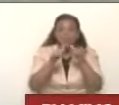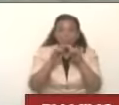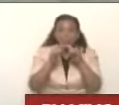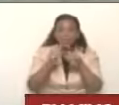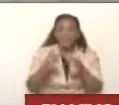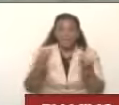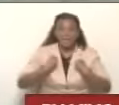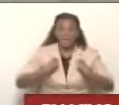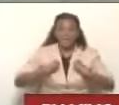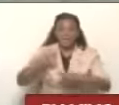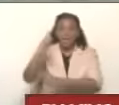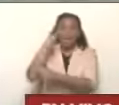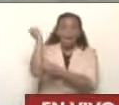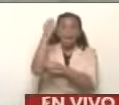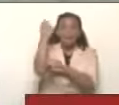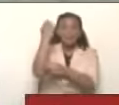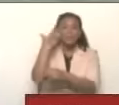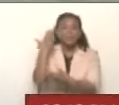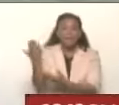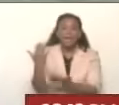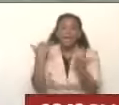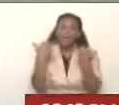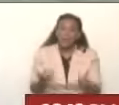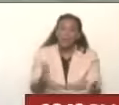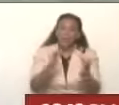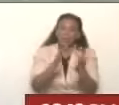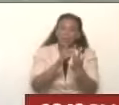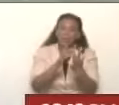Apure. Adelante, doctora Magaly Gutiérrez.